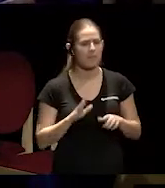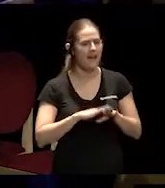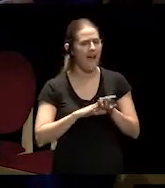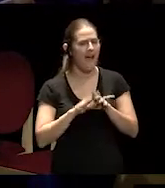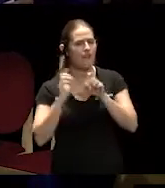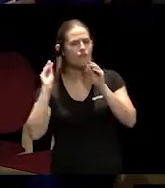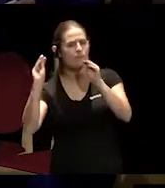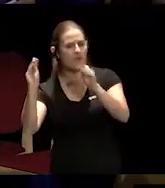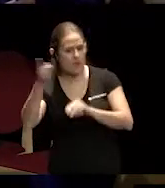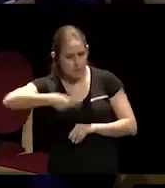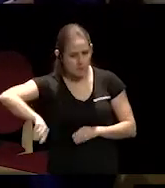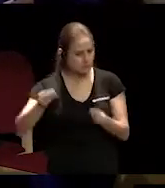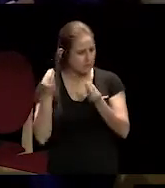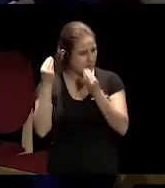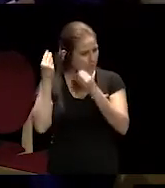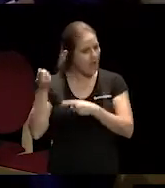los carnavales.